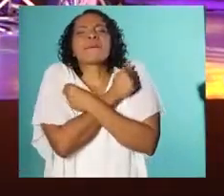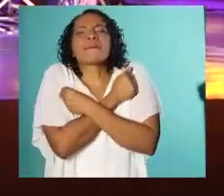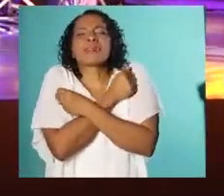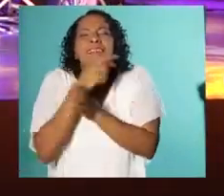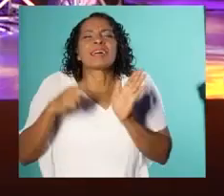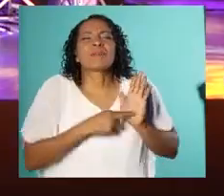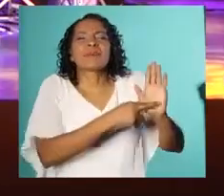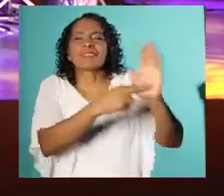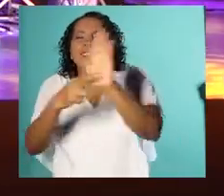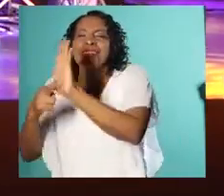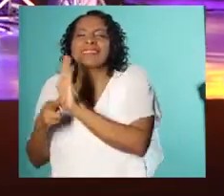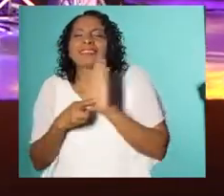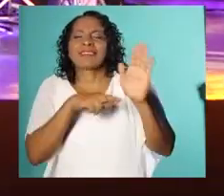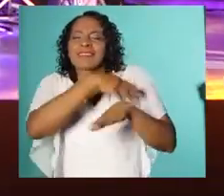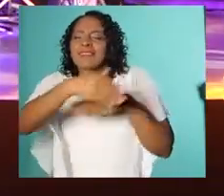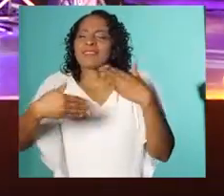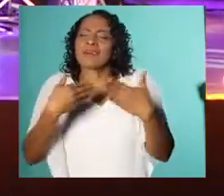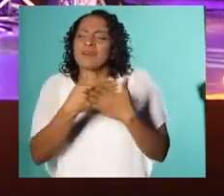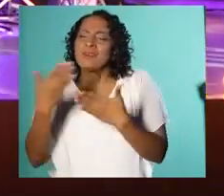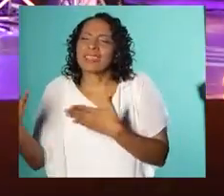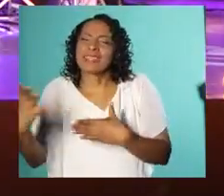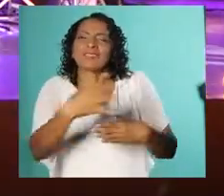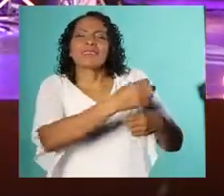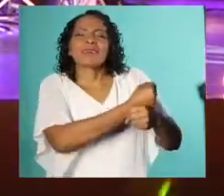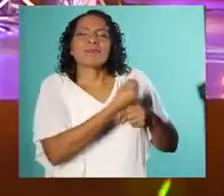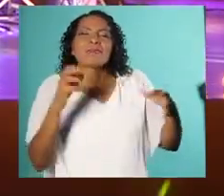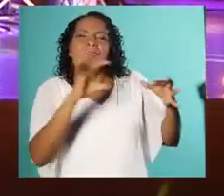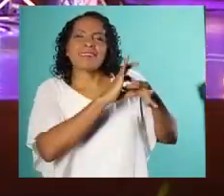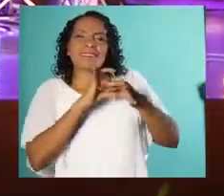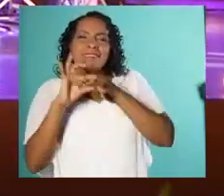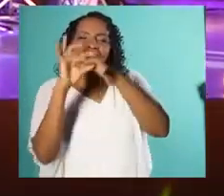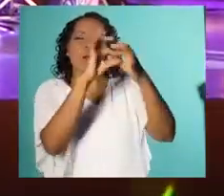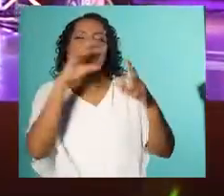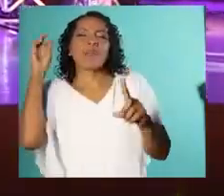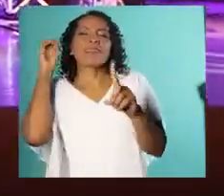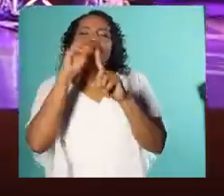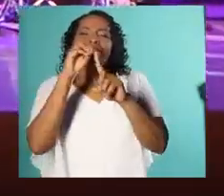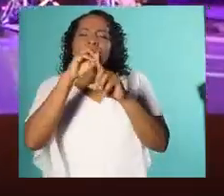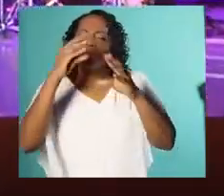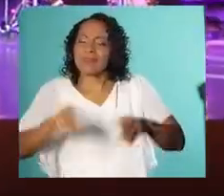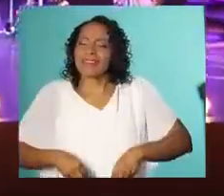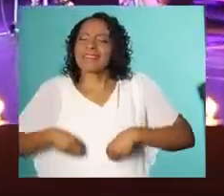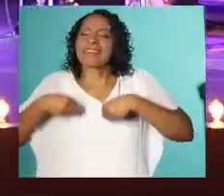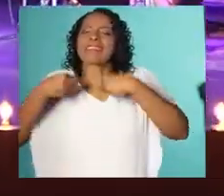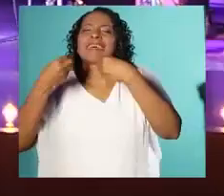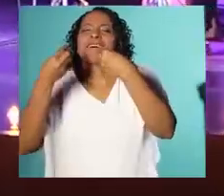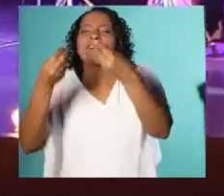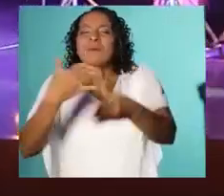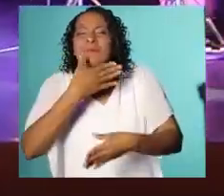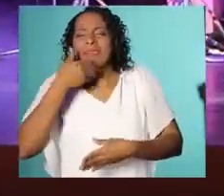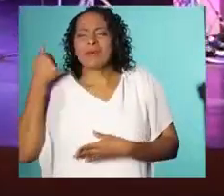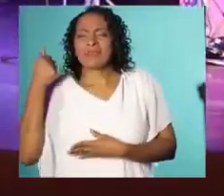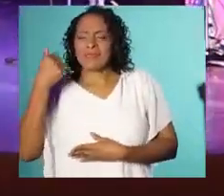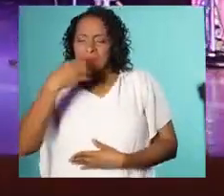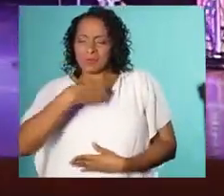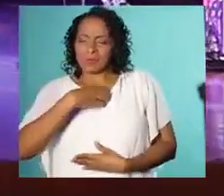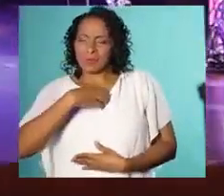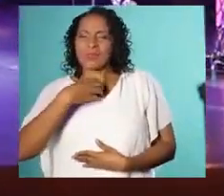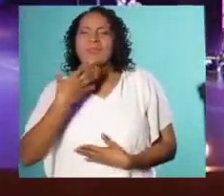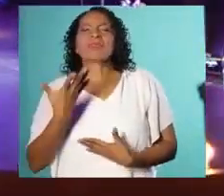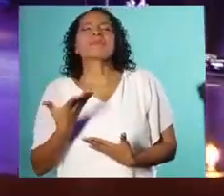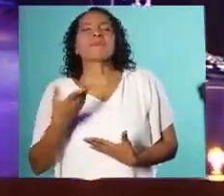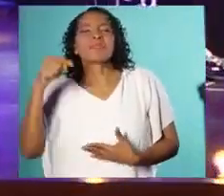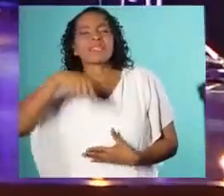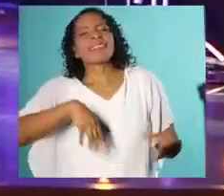hacemos, cuando nos unimos por un objetivo, cuando damos lo mejor de nosotros mismos, este día, que este